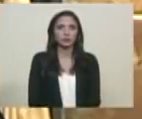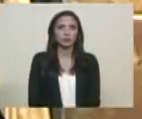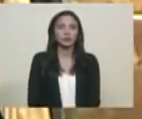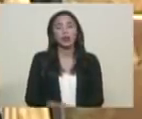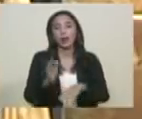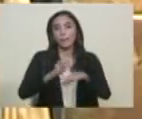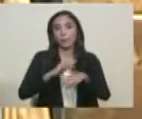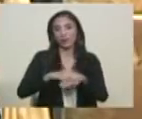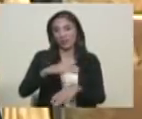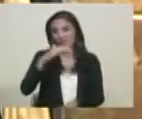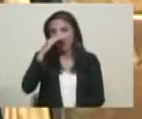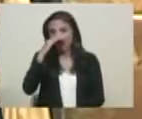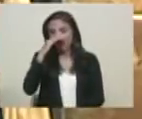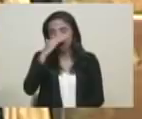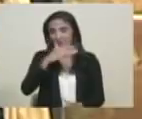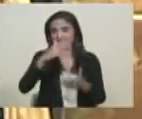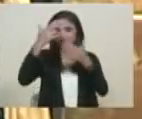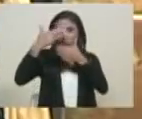las lacras